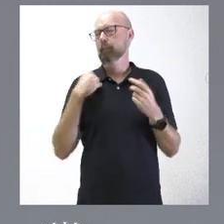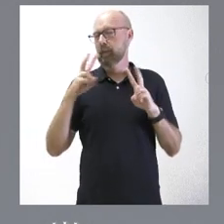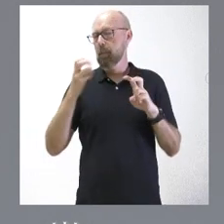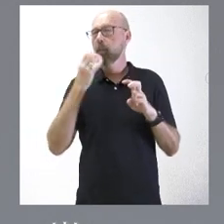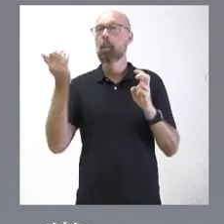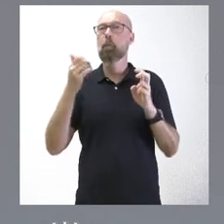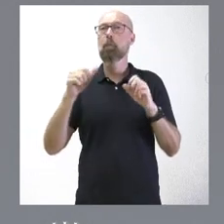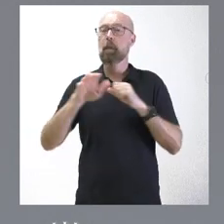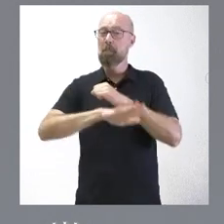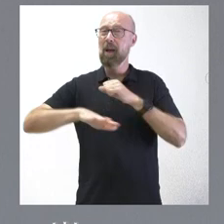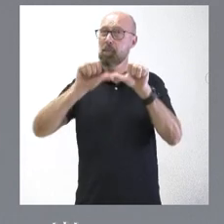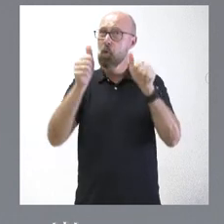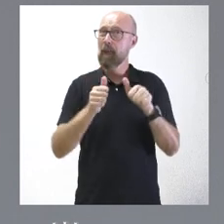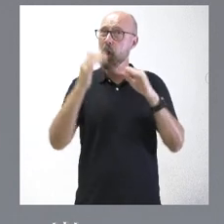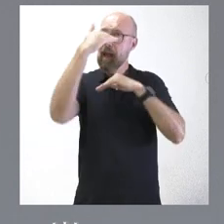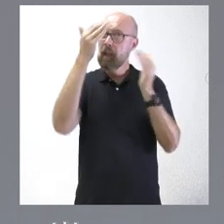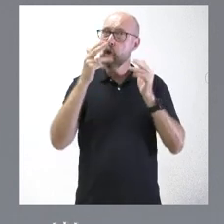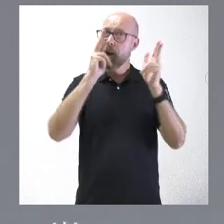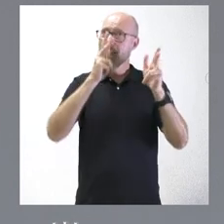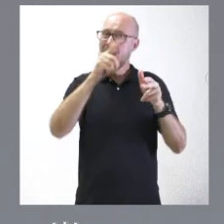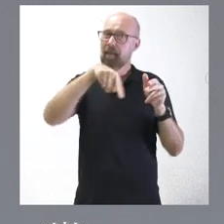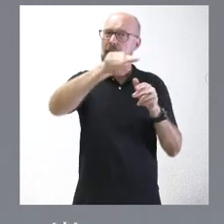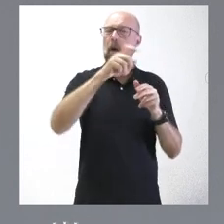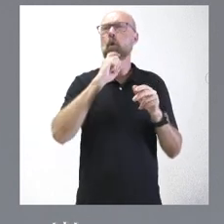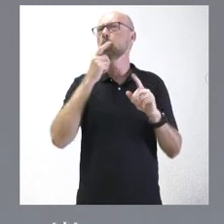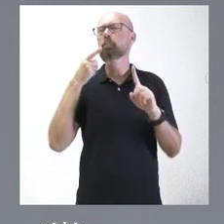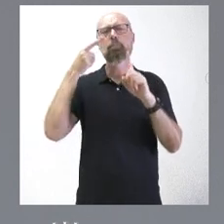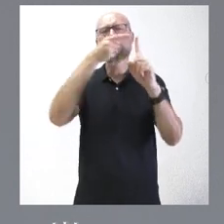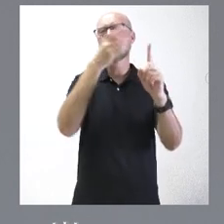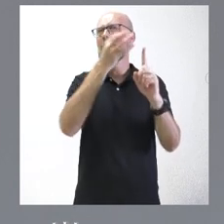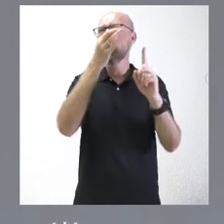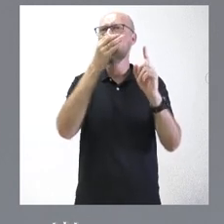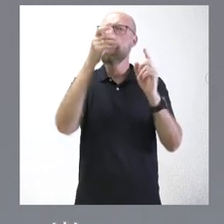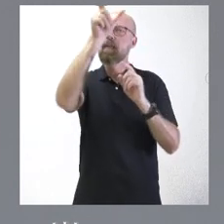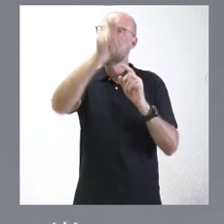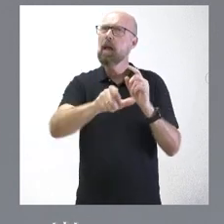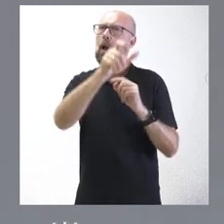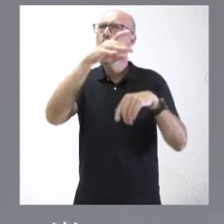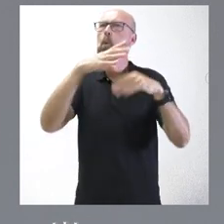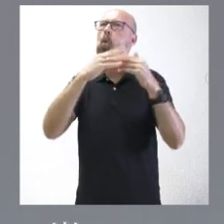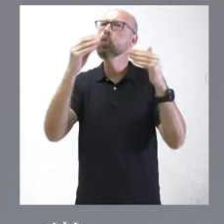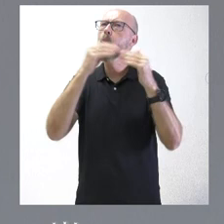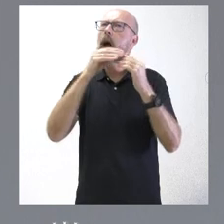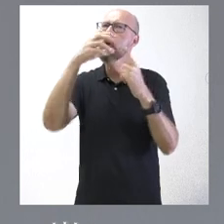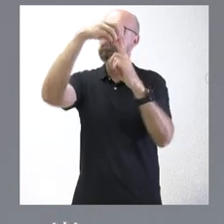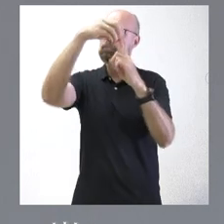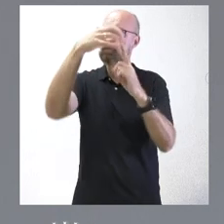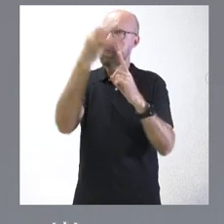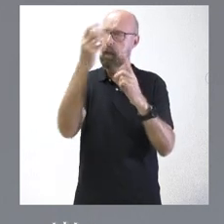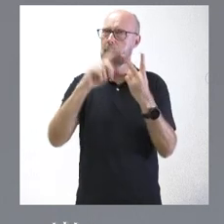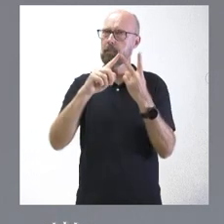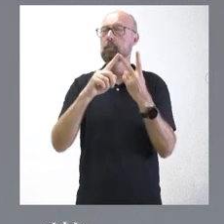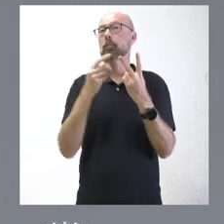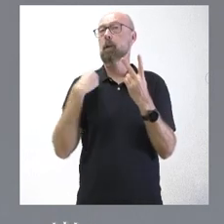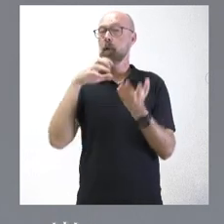de atención Residencial debía fundamentarse la atención integral y centrada en la persona que los centros son las